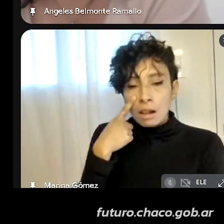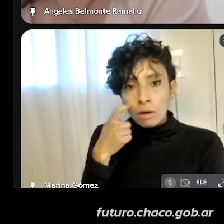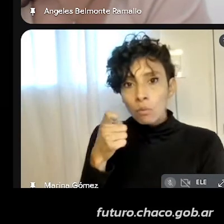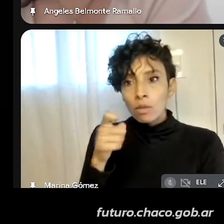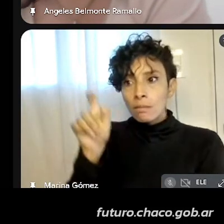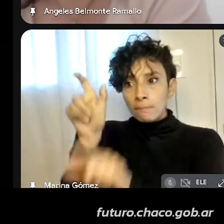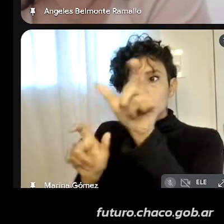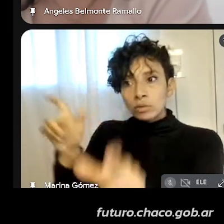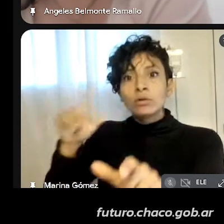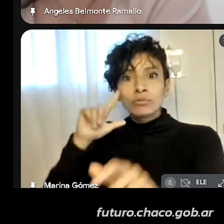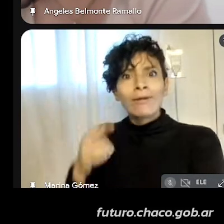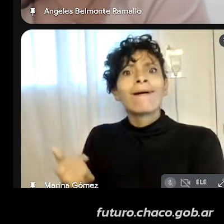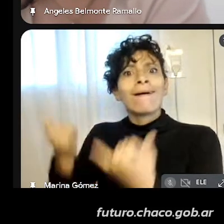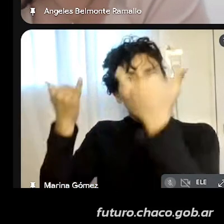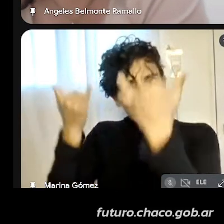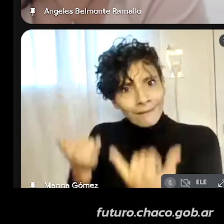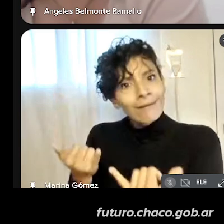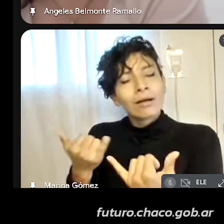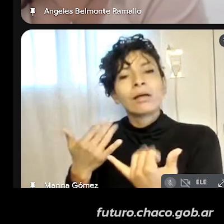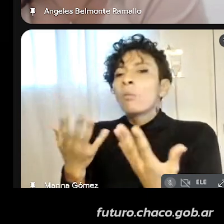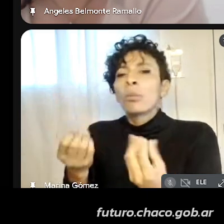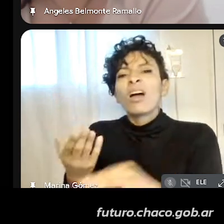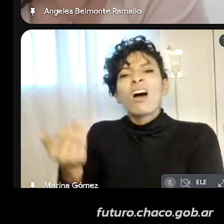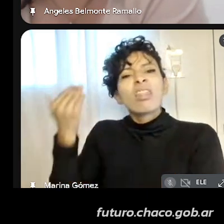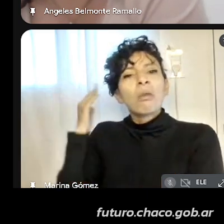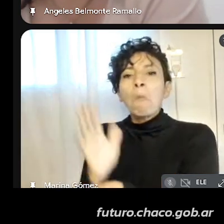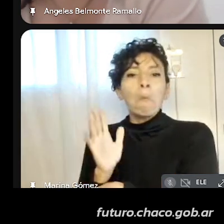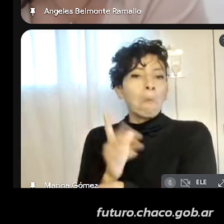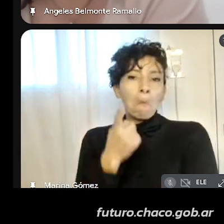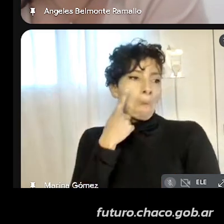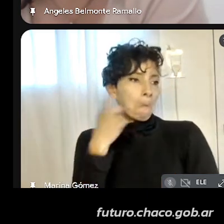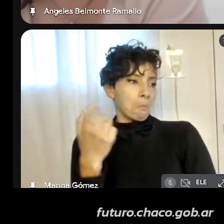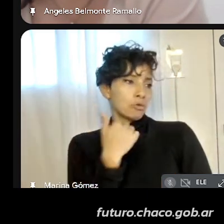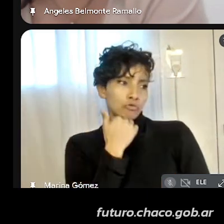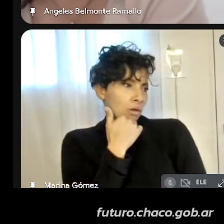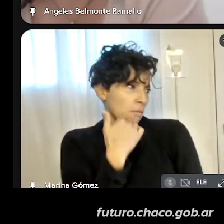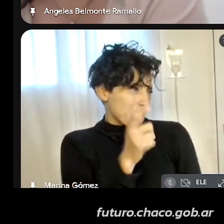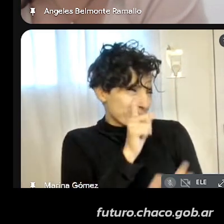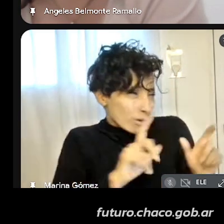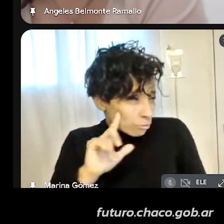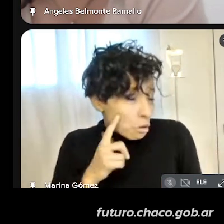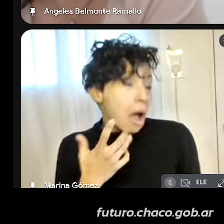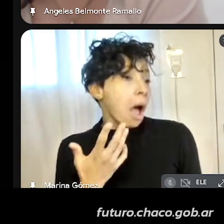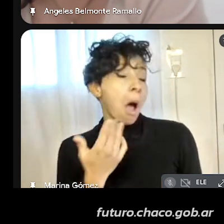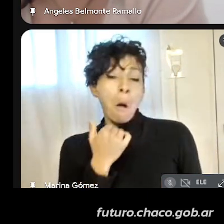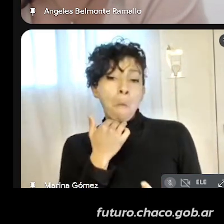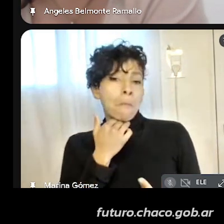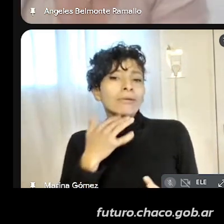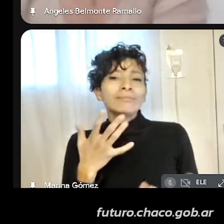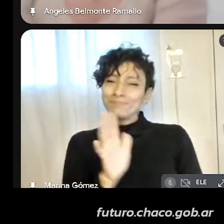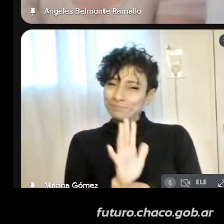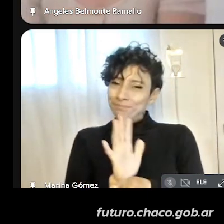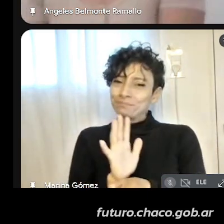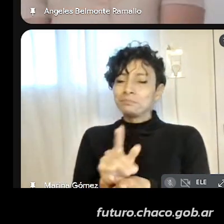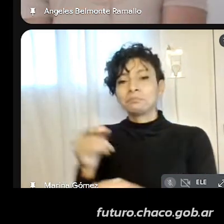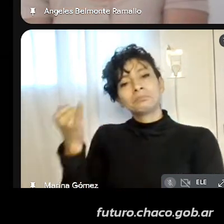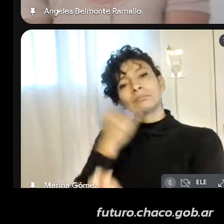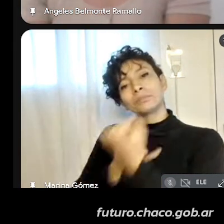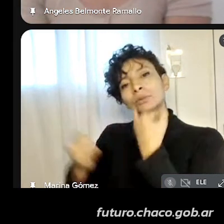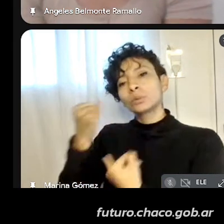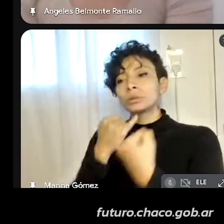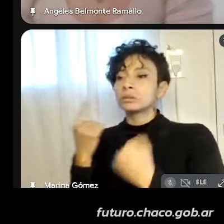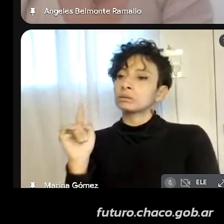como que no se daban cuenta y al saber la lengua de señas ahora es como que me dicen, me cuentan su experiencia cada